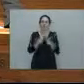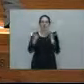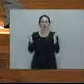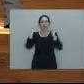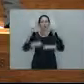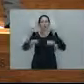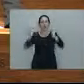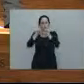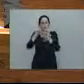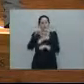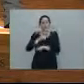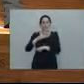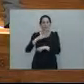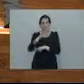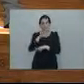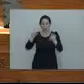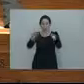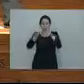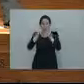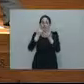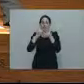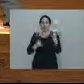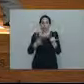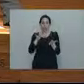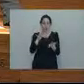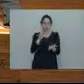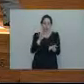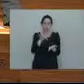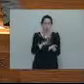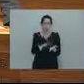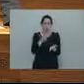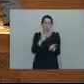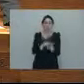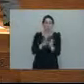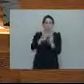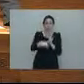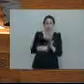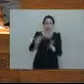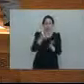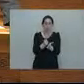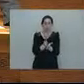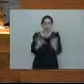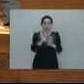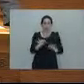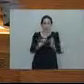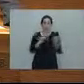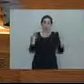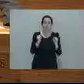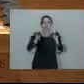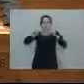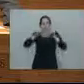procedan para que las empresas suministradoras de energía no interrumpan el servicio en caso de retraso o impago, especialmente durante los meses